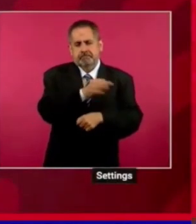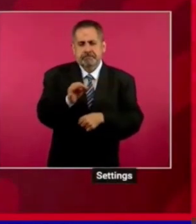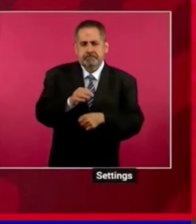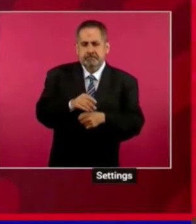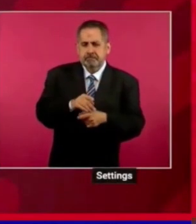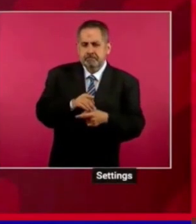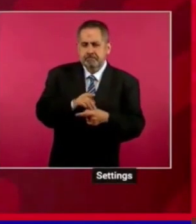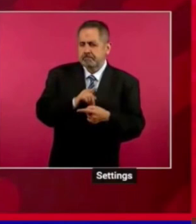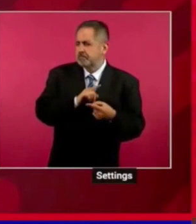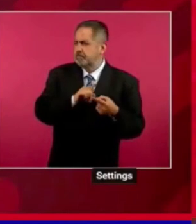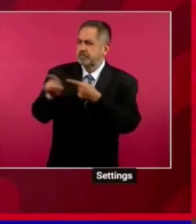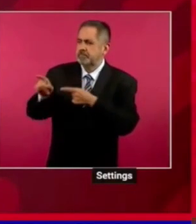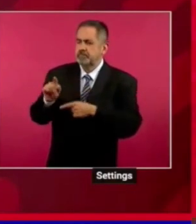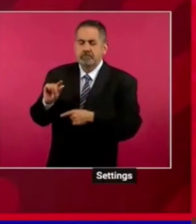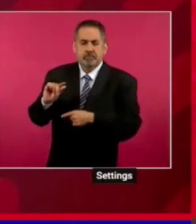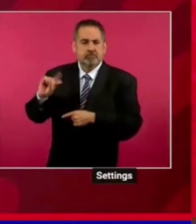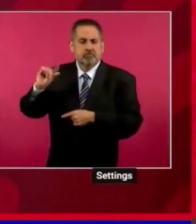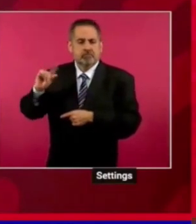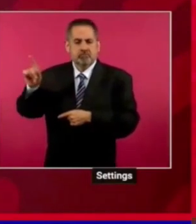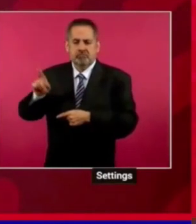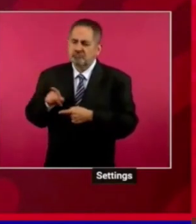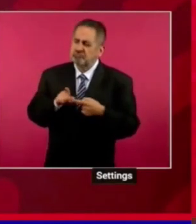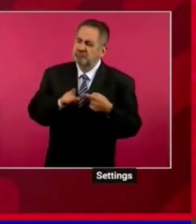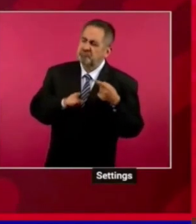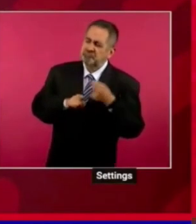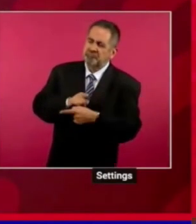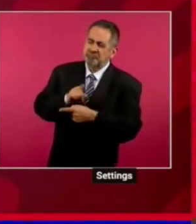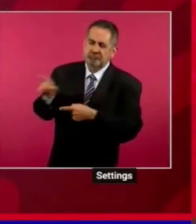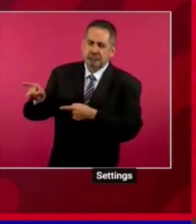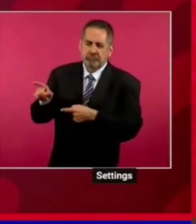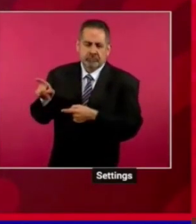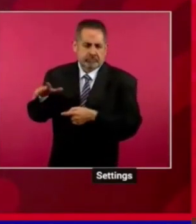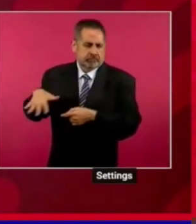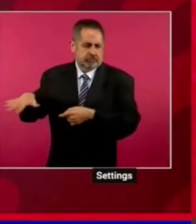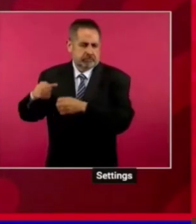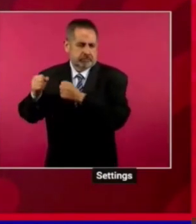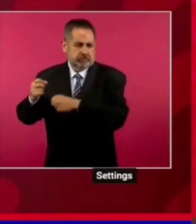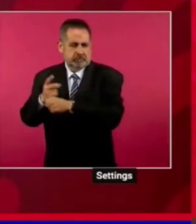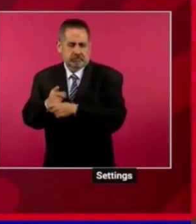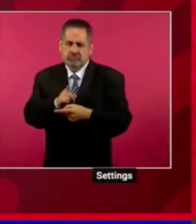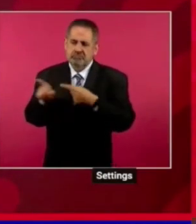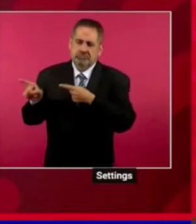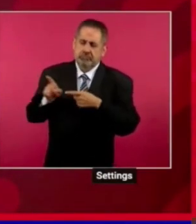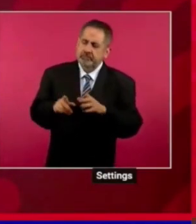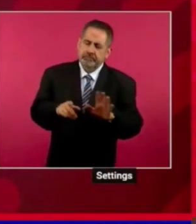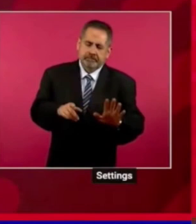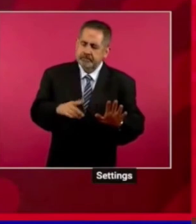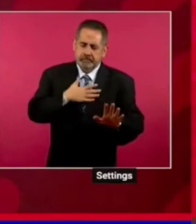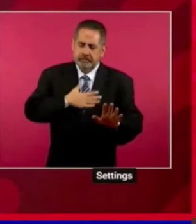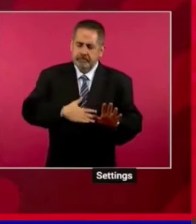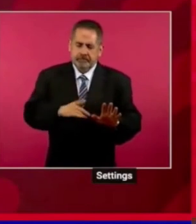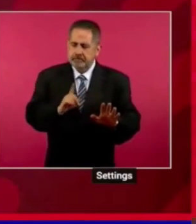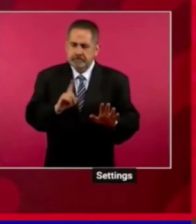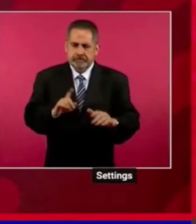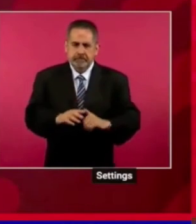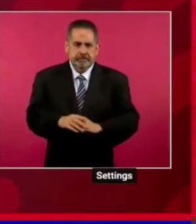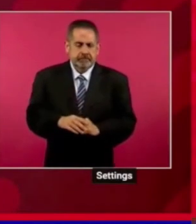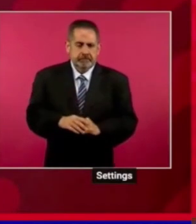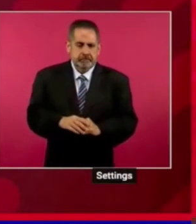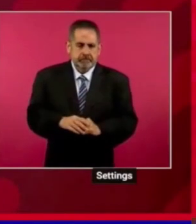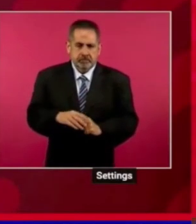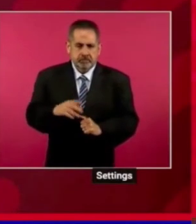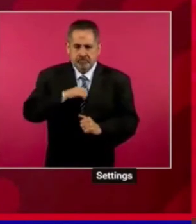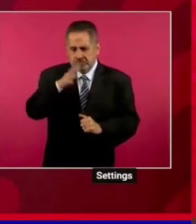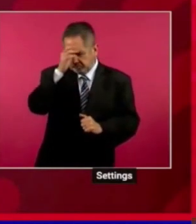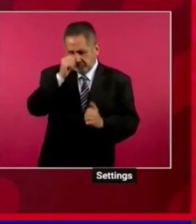traten a servidores públicos del Gabinete de Seguridad. no lo